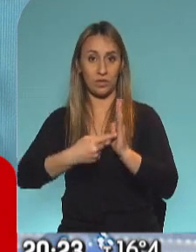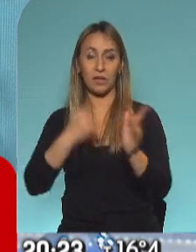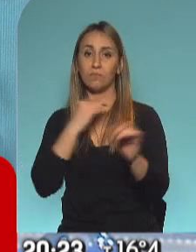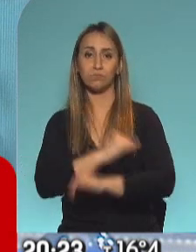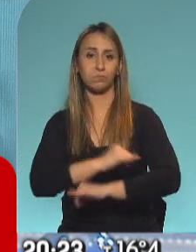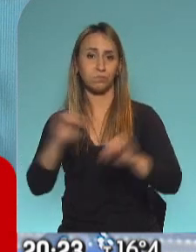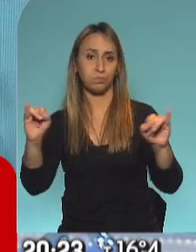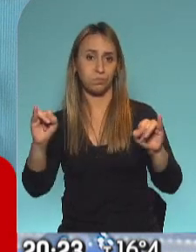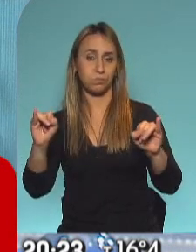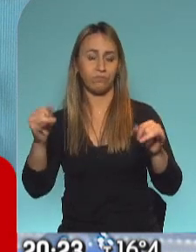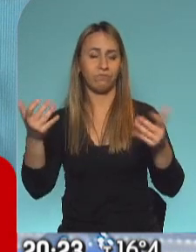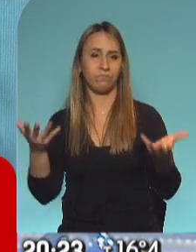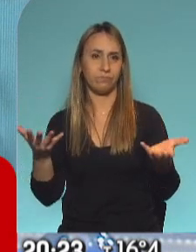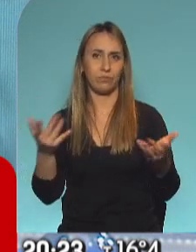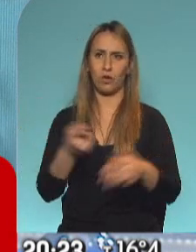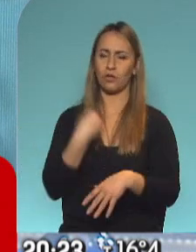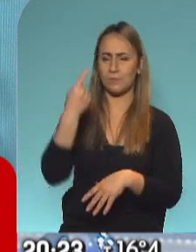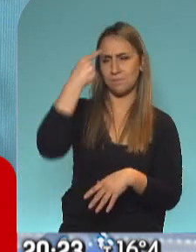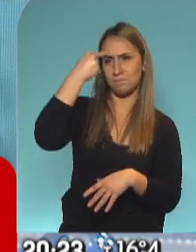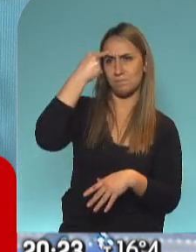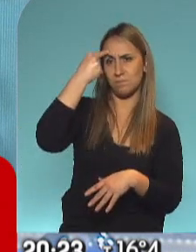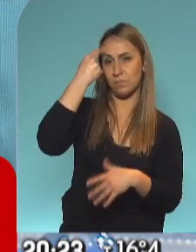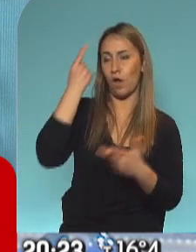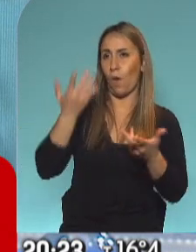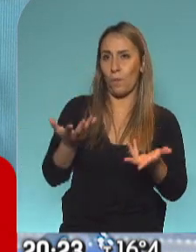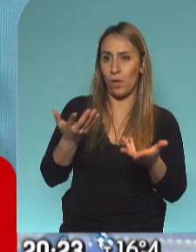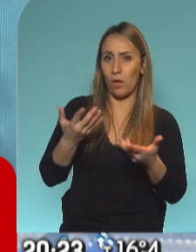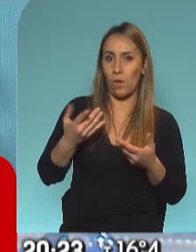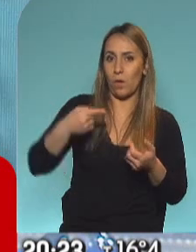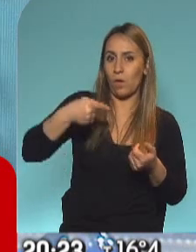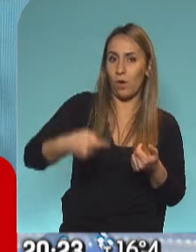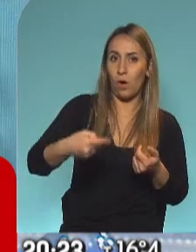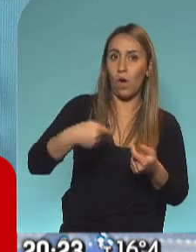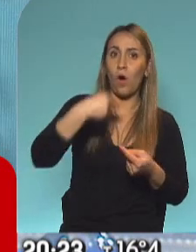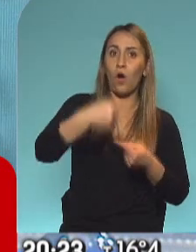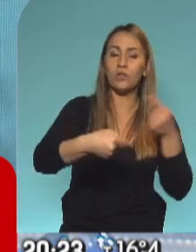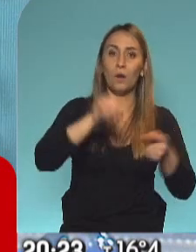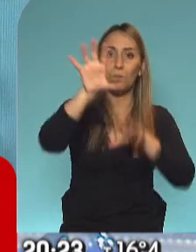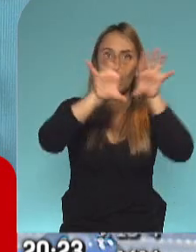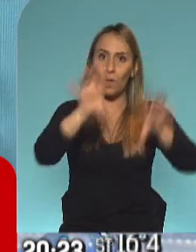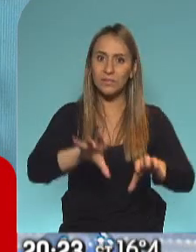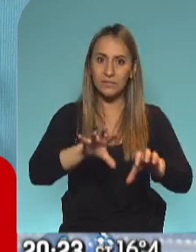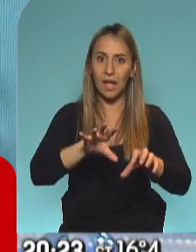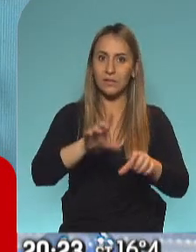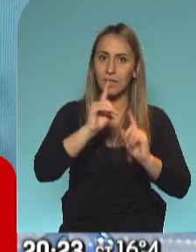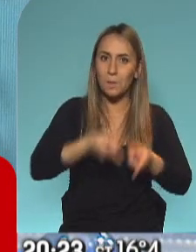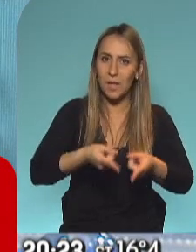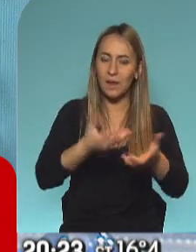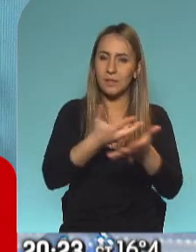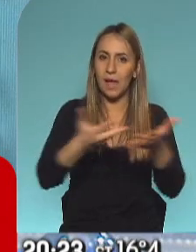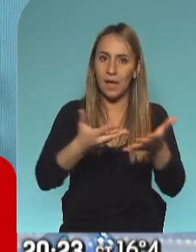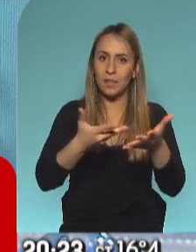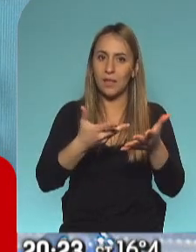entender como lógico que en días sucesivos lo anuncien otras provincias y que empiece a ser común que en todo el